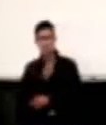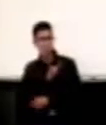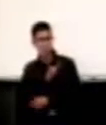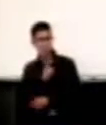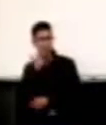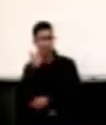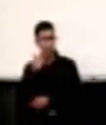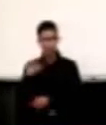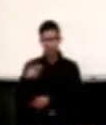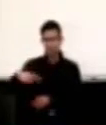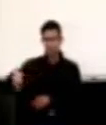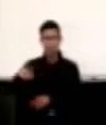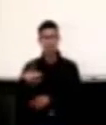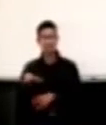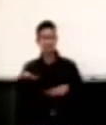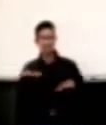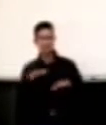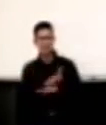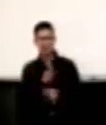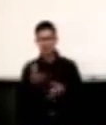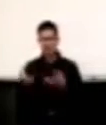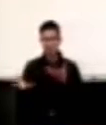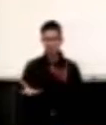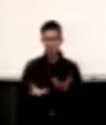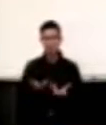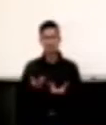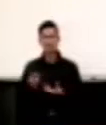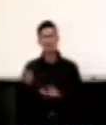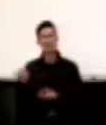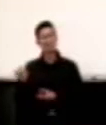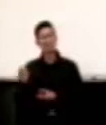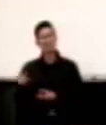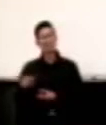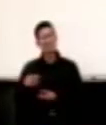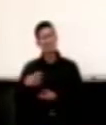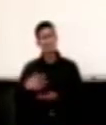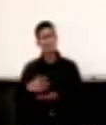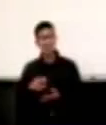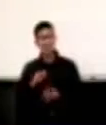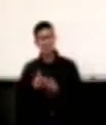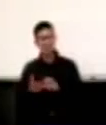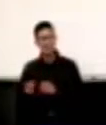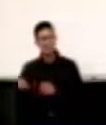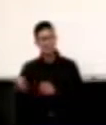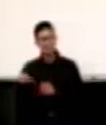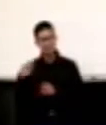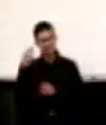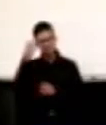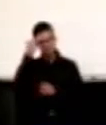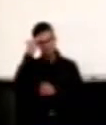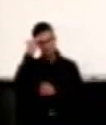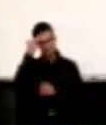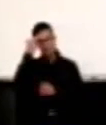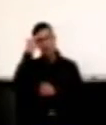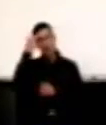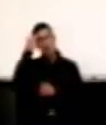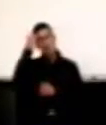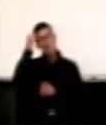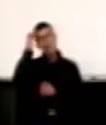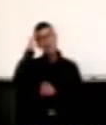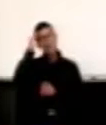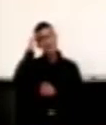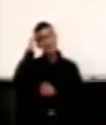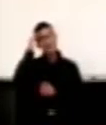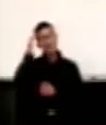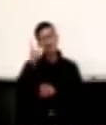de su militancia, de su pertenencia a ese partido político y de los resultados electorales. Creo que en ese ejercicio de autocrítica que tienen que hacer día a día